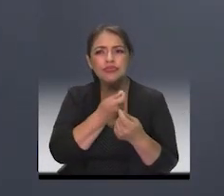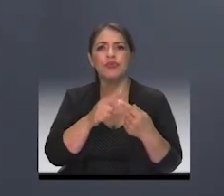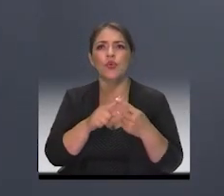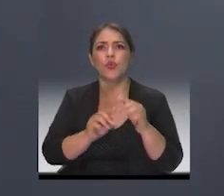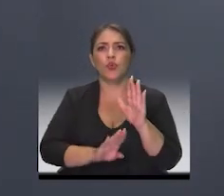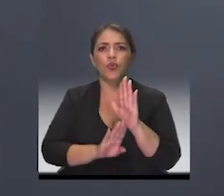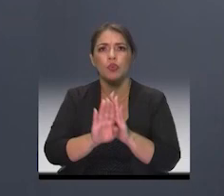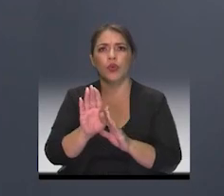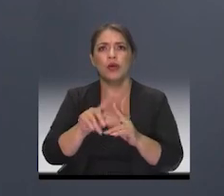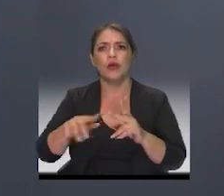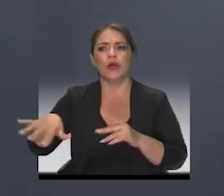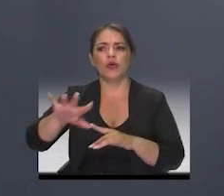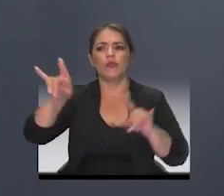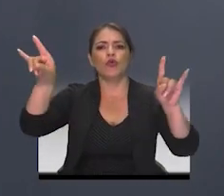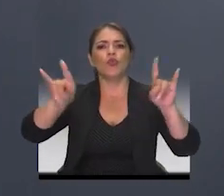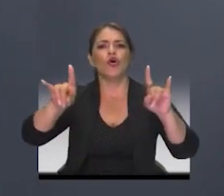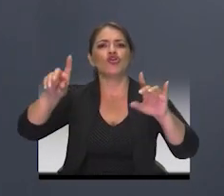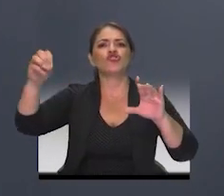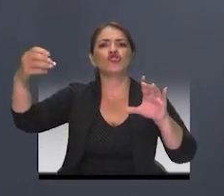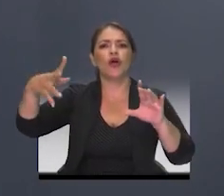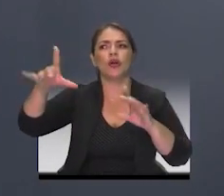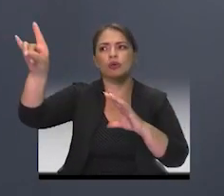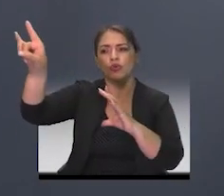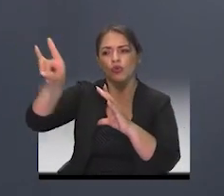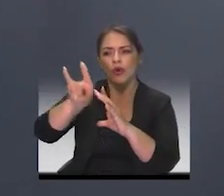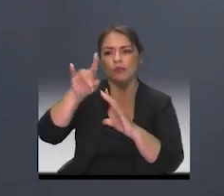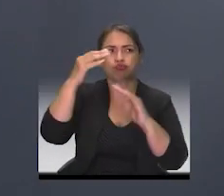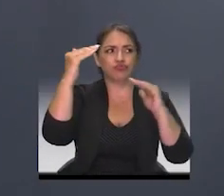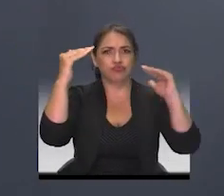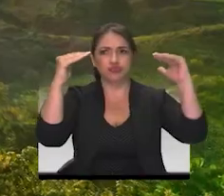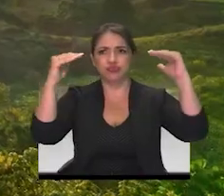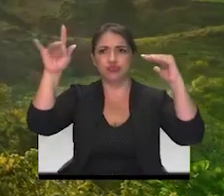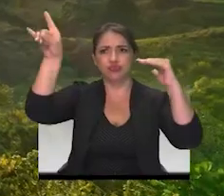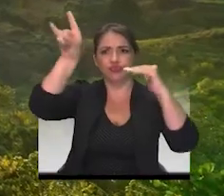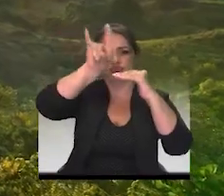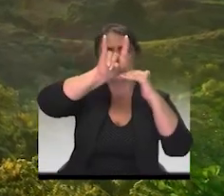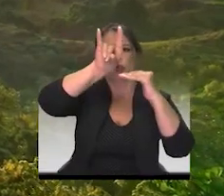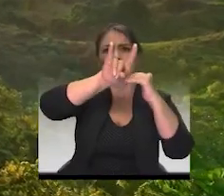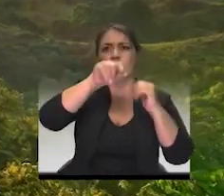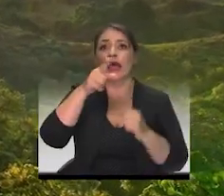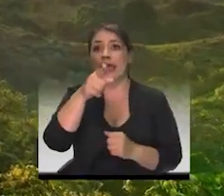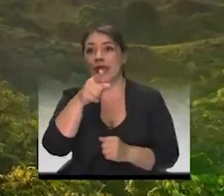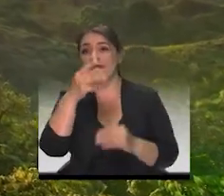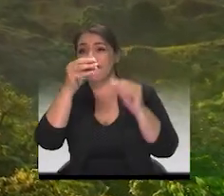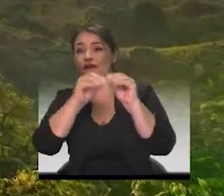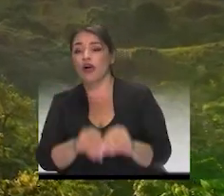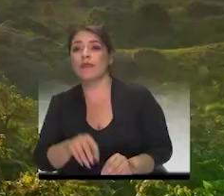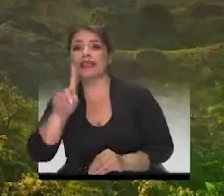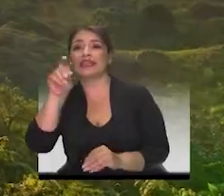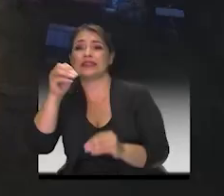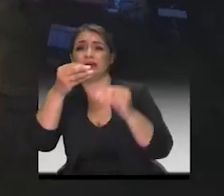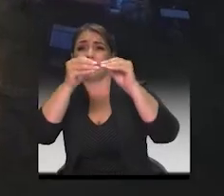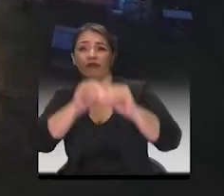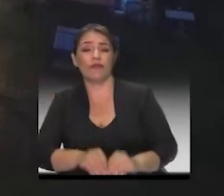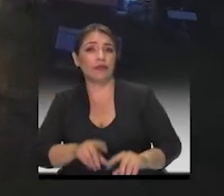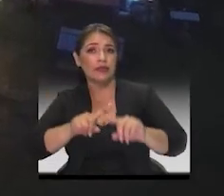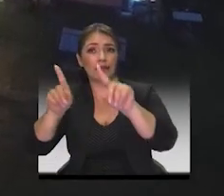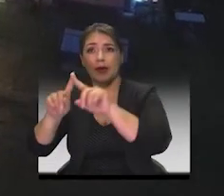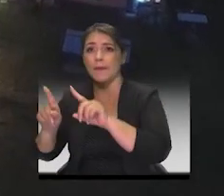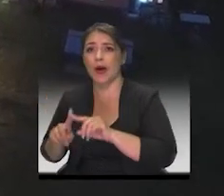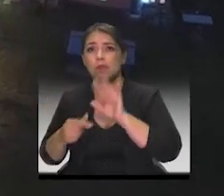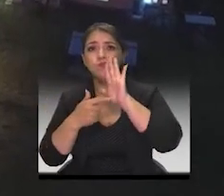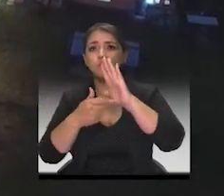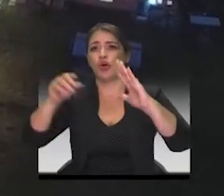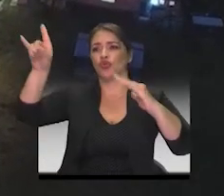de luminarias solares de alumbrado público. Fabricamos más de 60 modelos de luminarias solares diferentes y estas